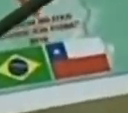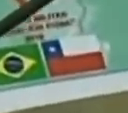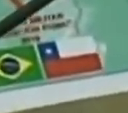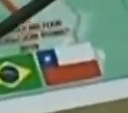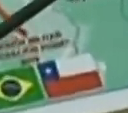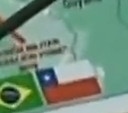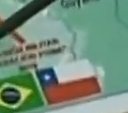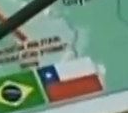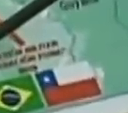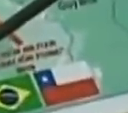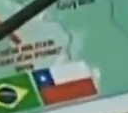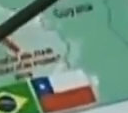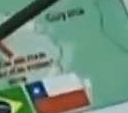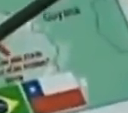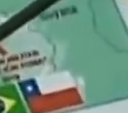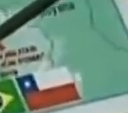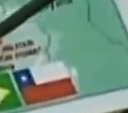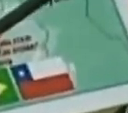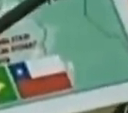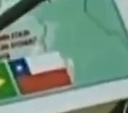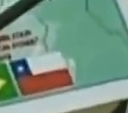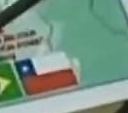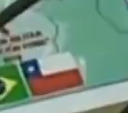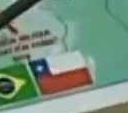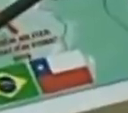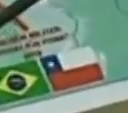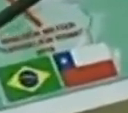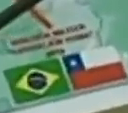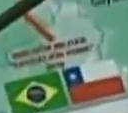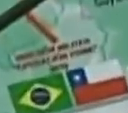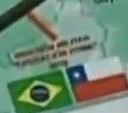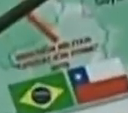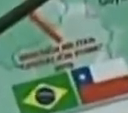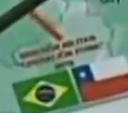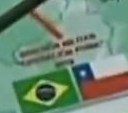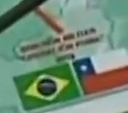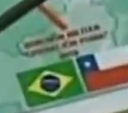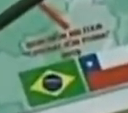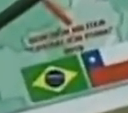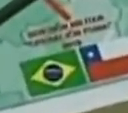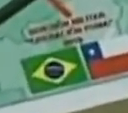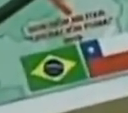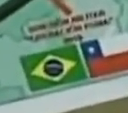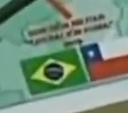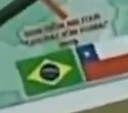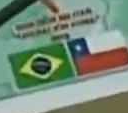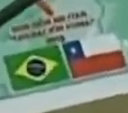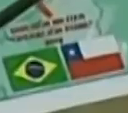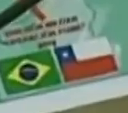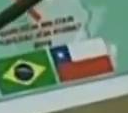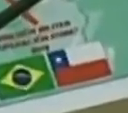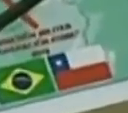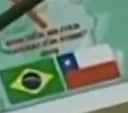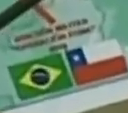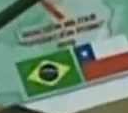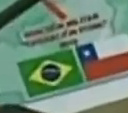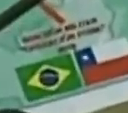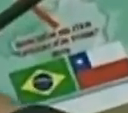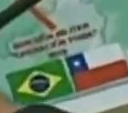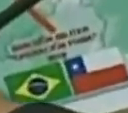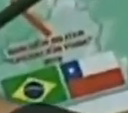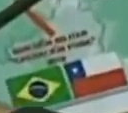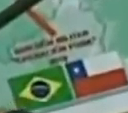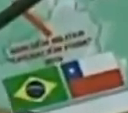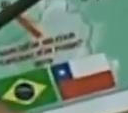cuando Venezuela no ha sido otra cosa que solidaria con el pueblo argentino cada vez que el pueblo argentino así lo ha necesitado, pero apoyados